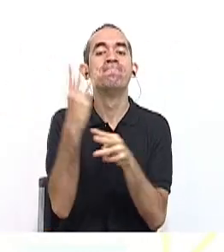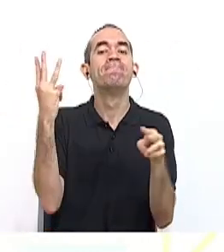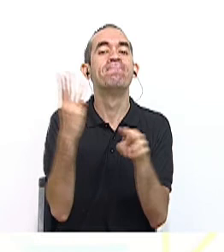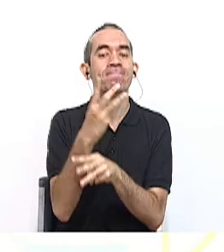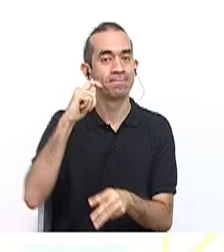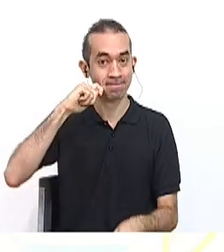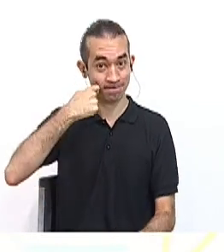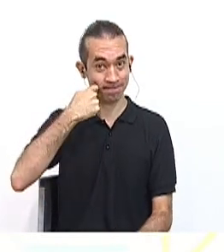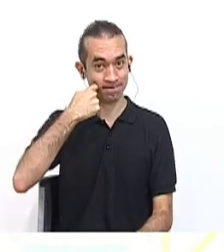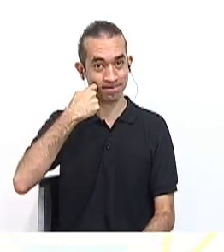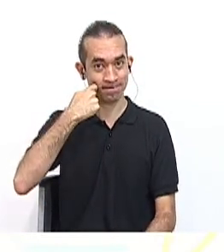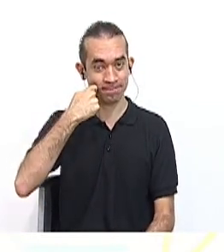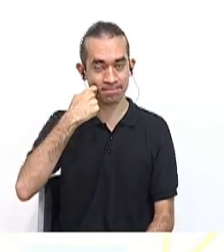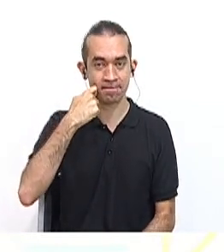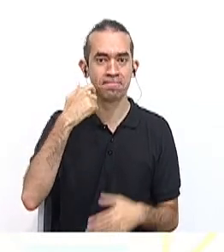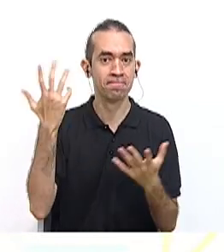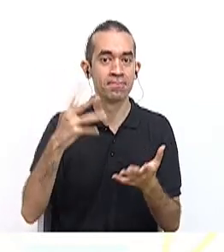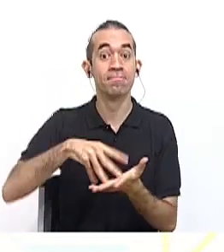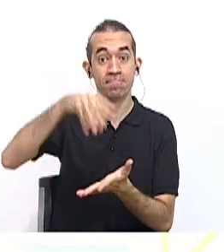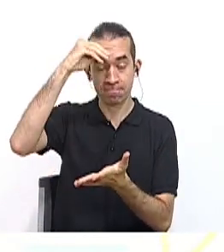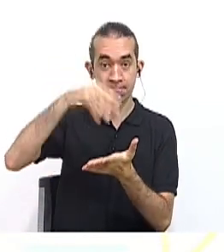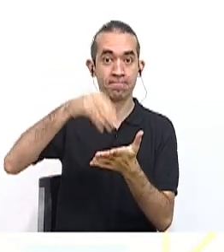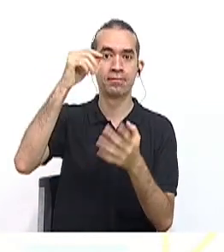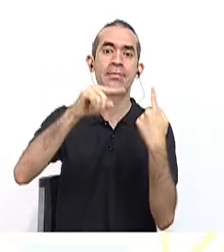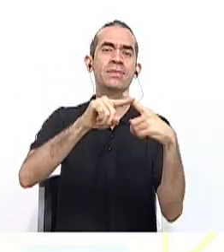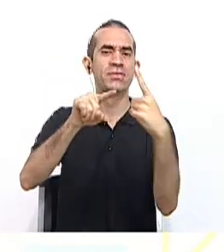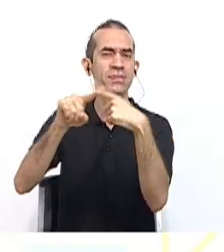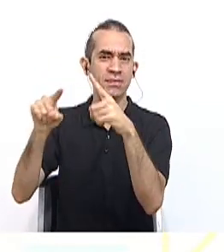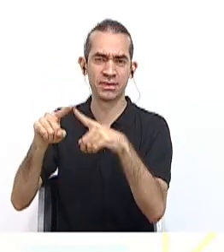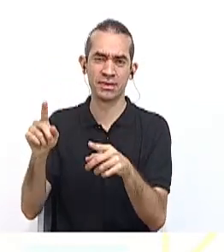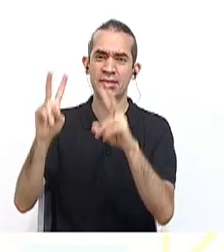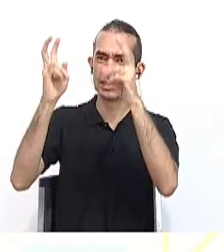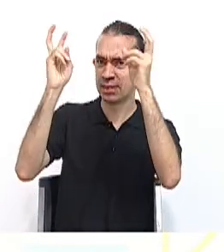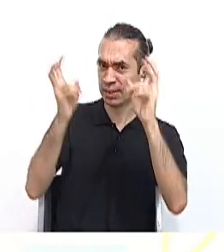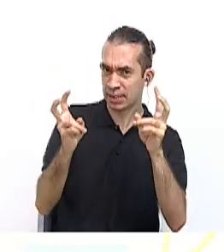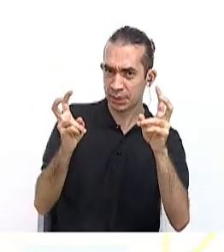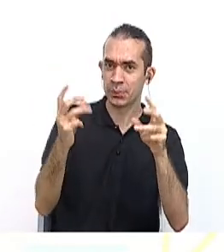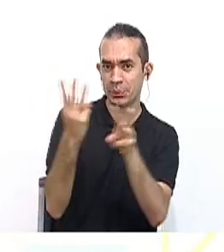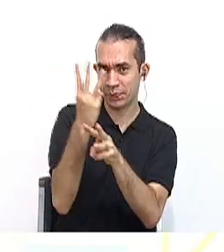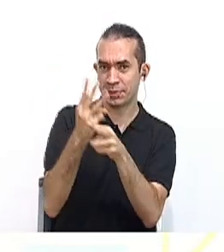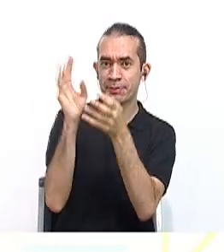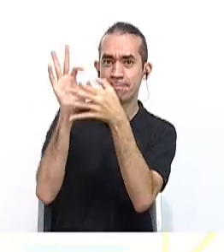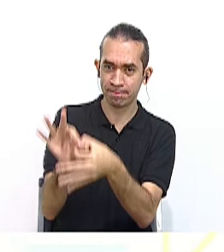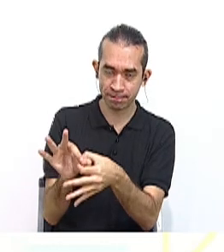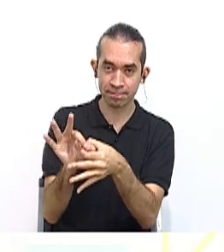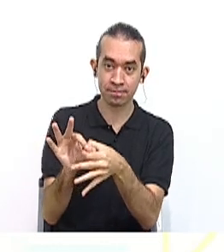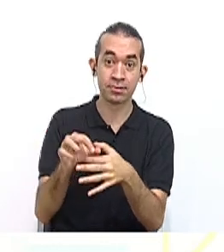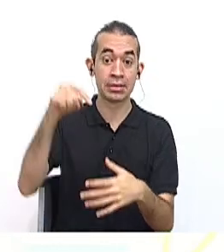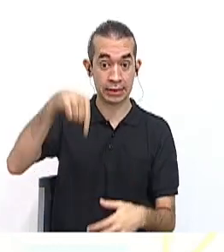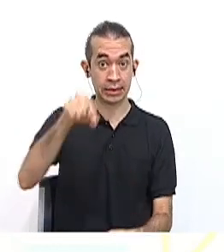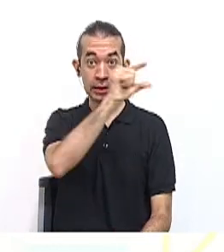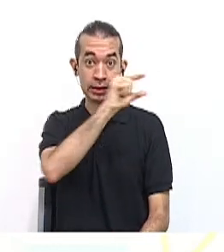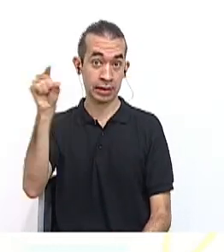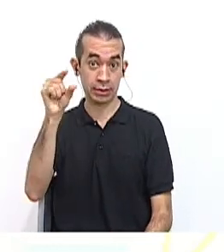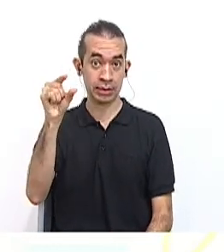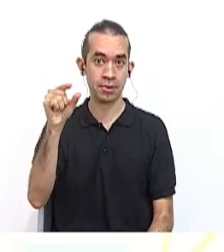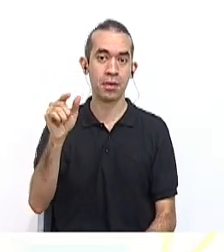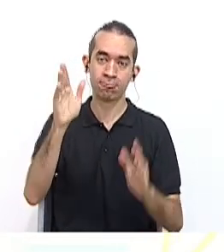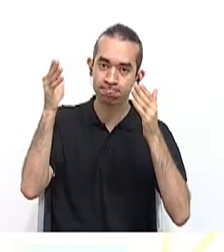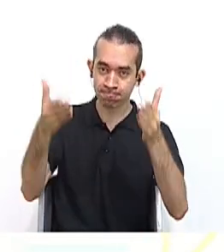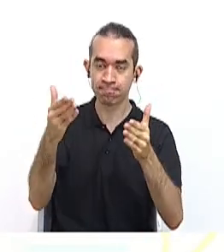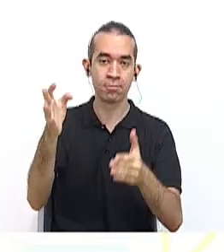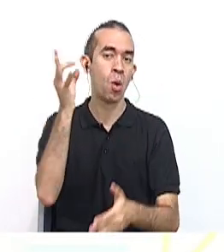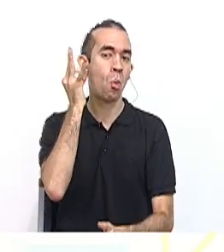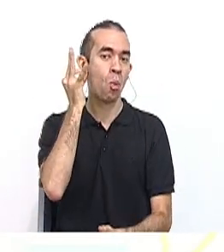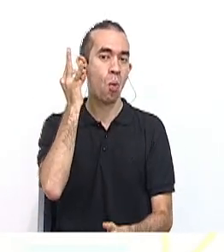el Matematips, donde aprendemos diferentes tópicos de matemática. Esta semana dedicado